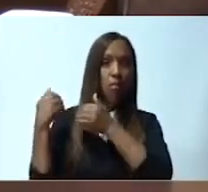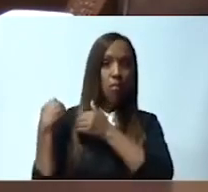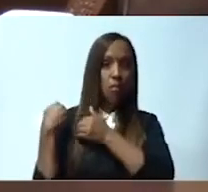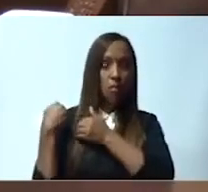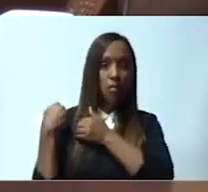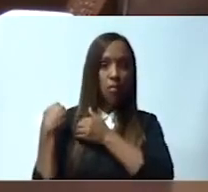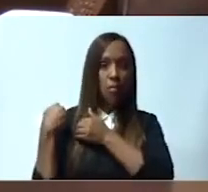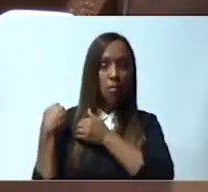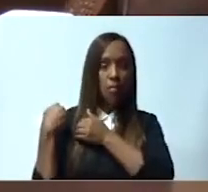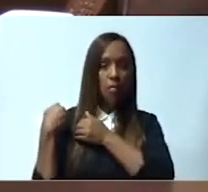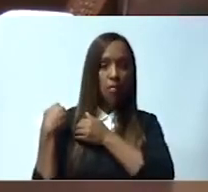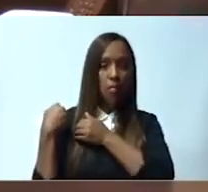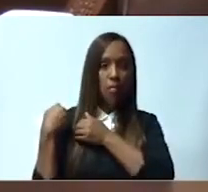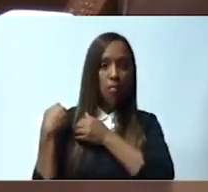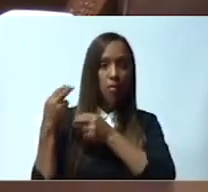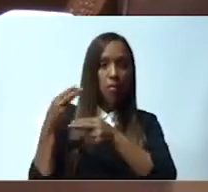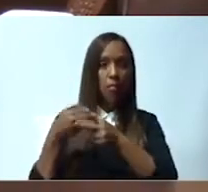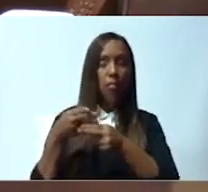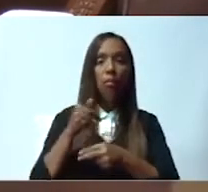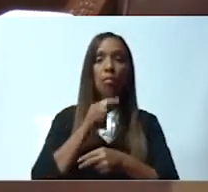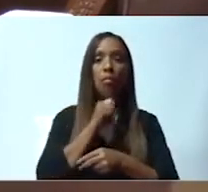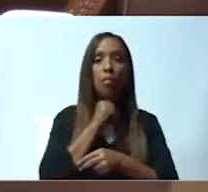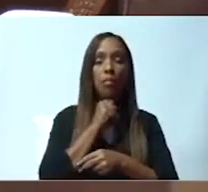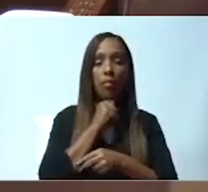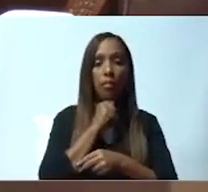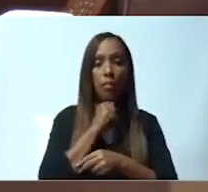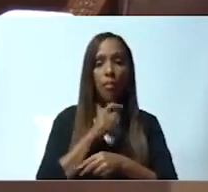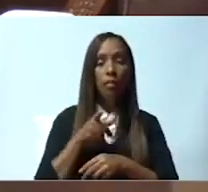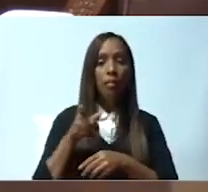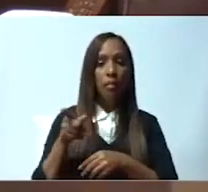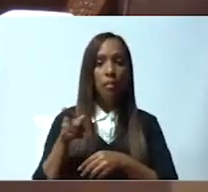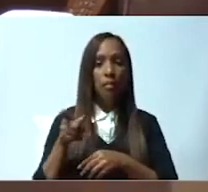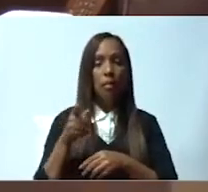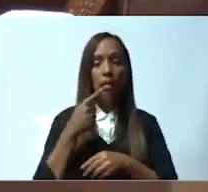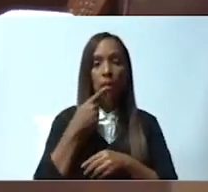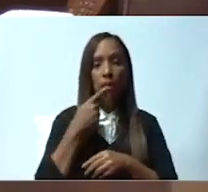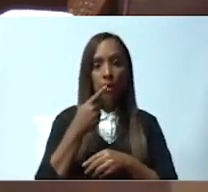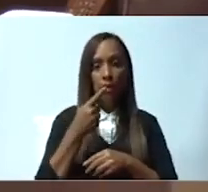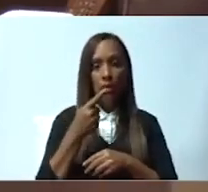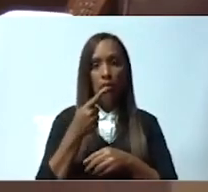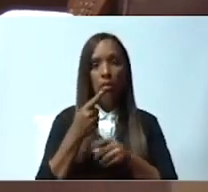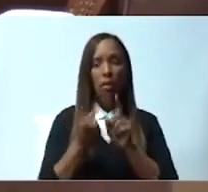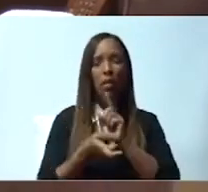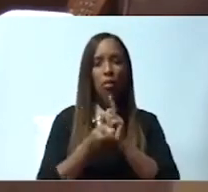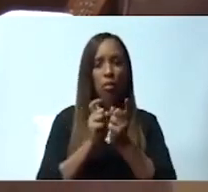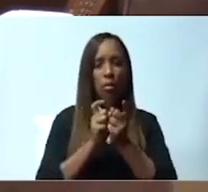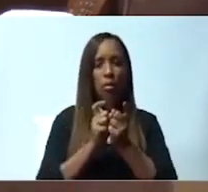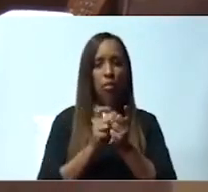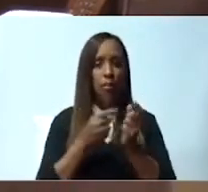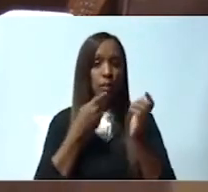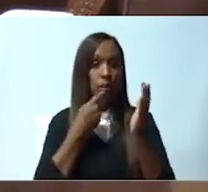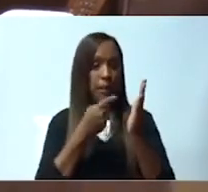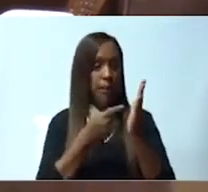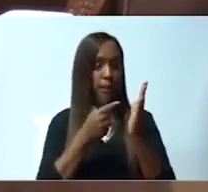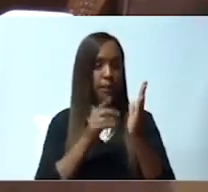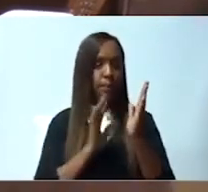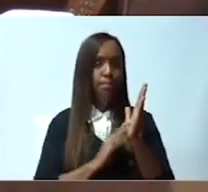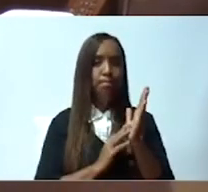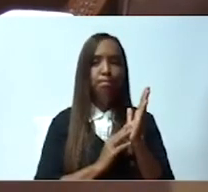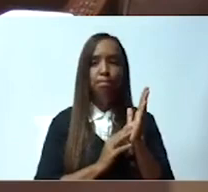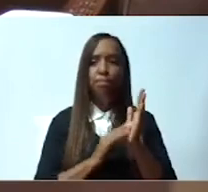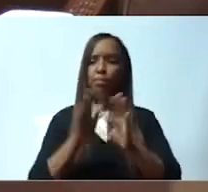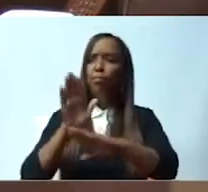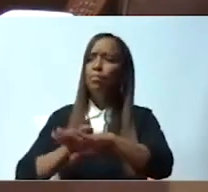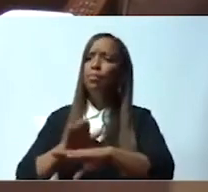Tobías Crespo, que dice modificar, ruego la atención de los señores